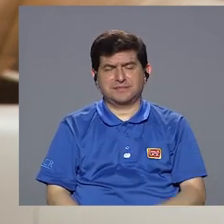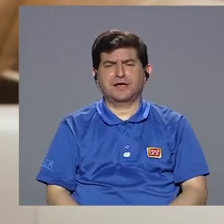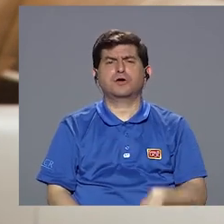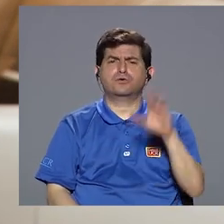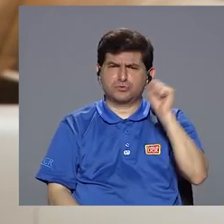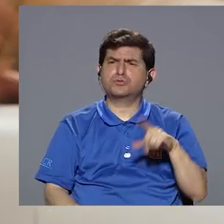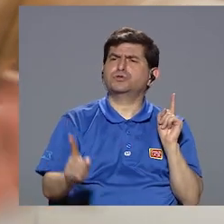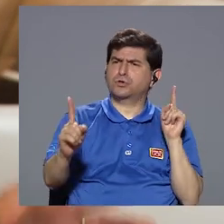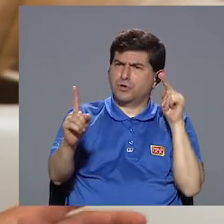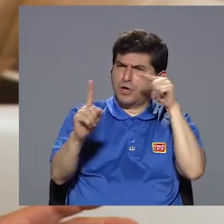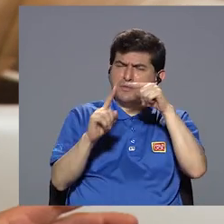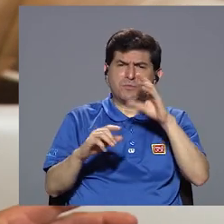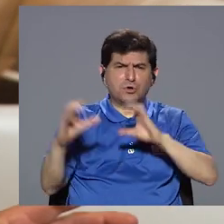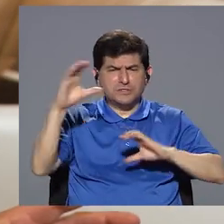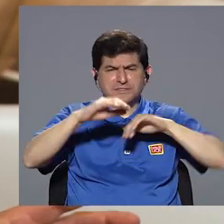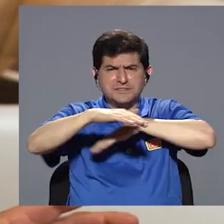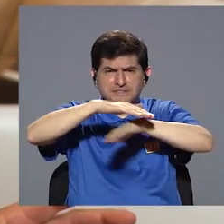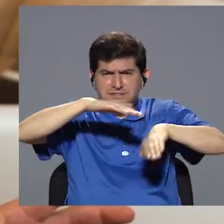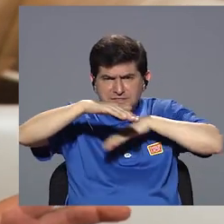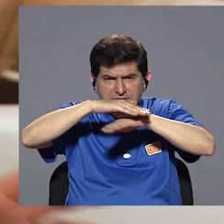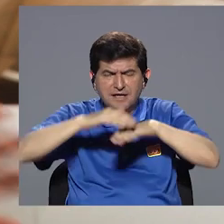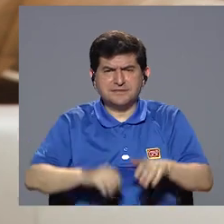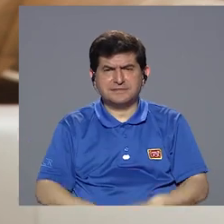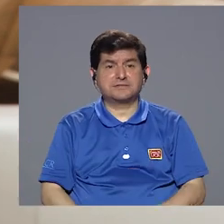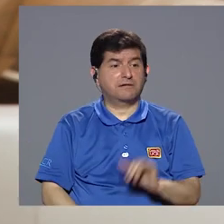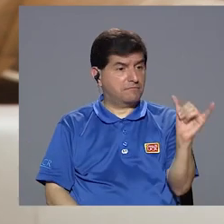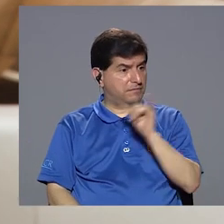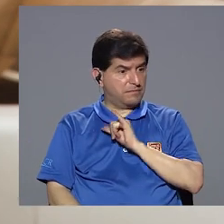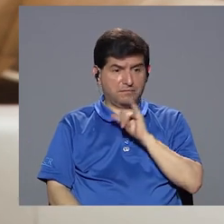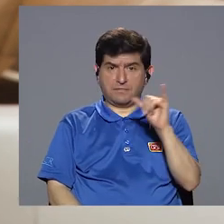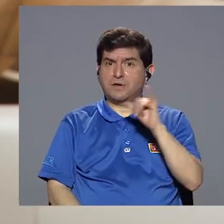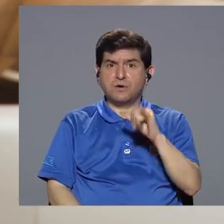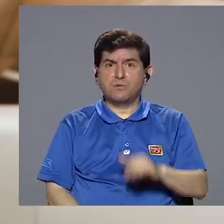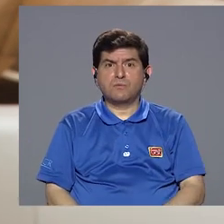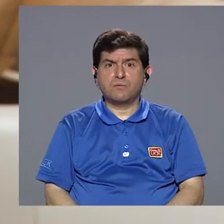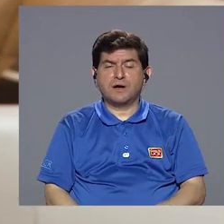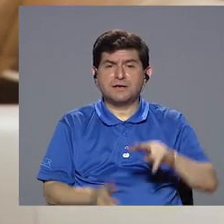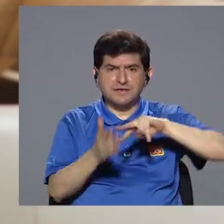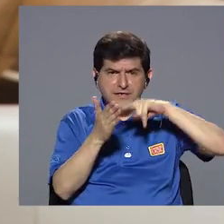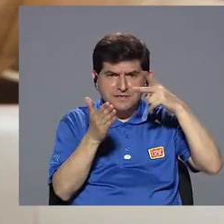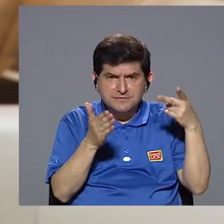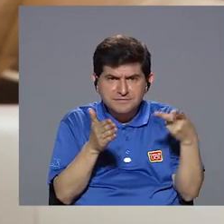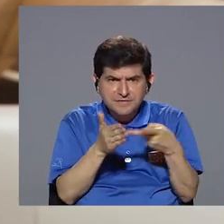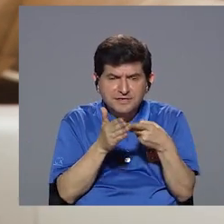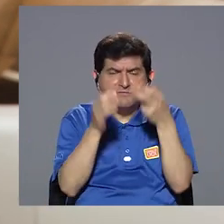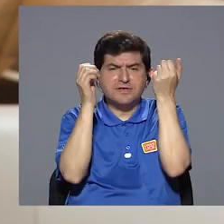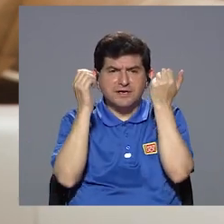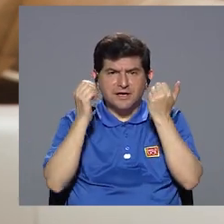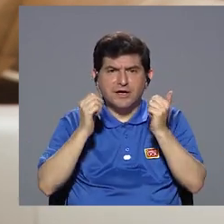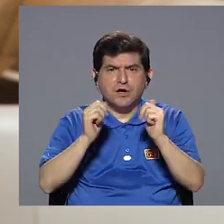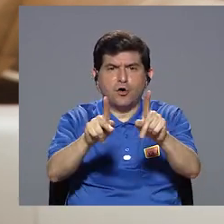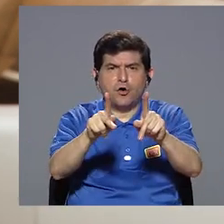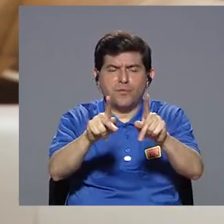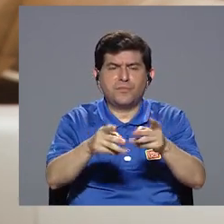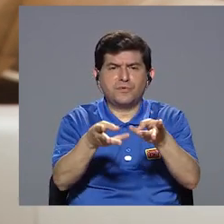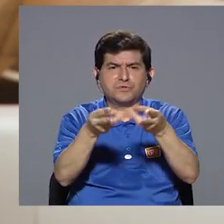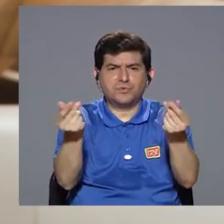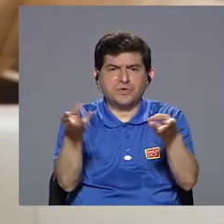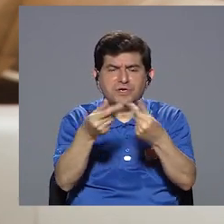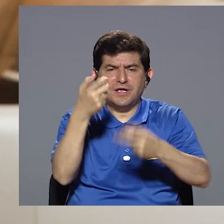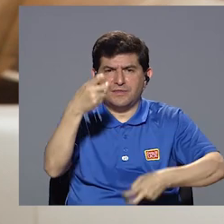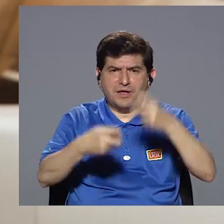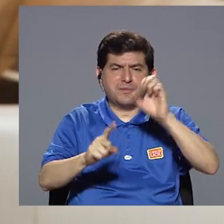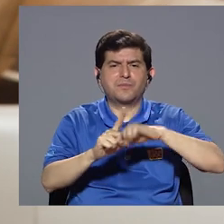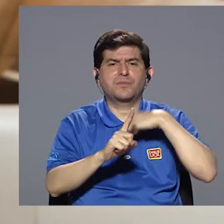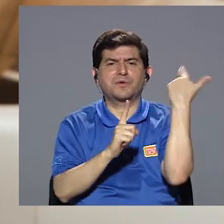toda la intención de que esa ciencia básica también tenga la posibilidad de resolver